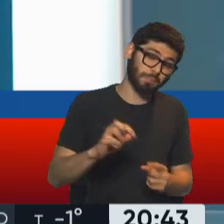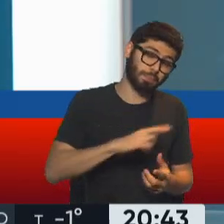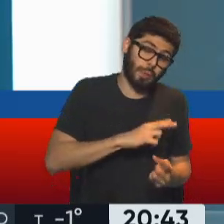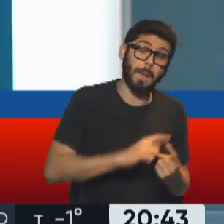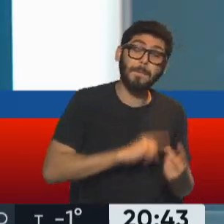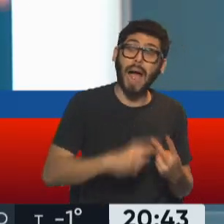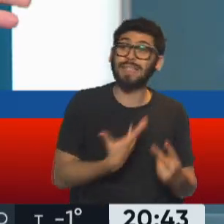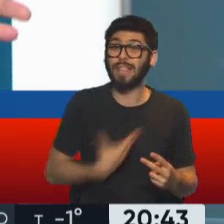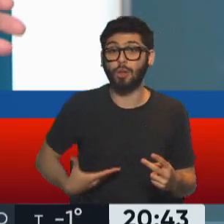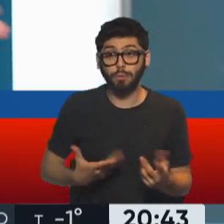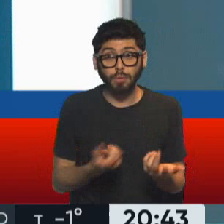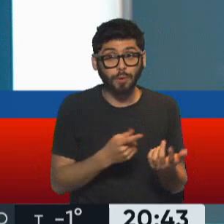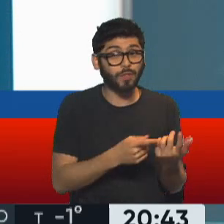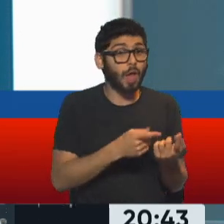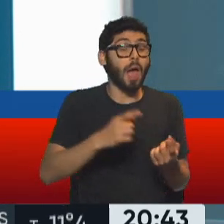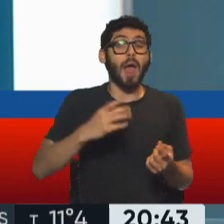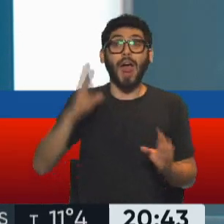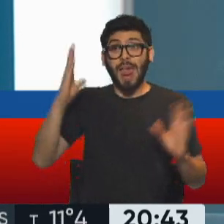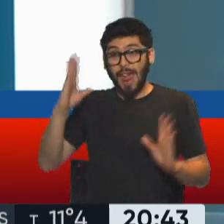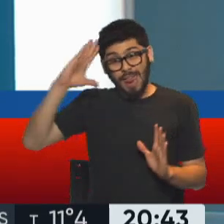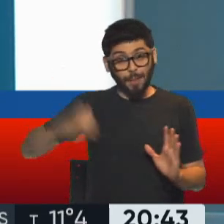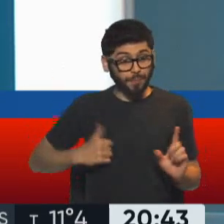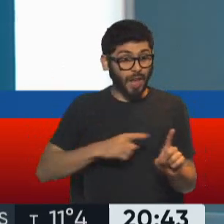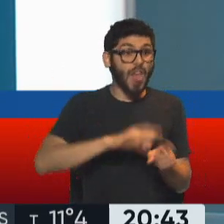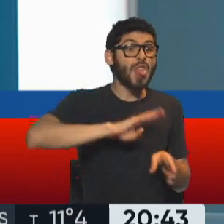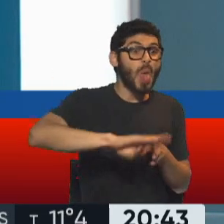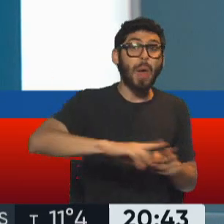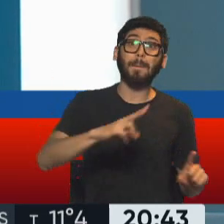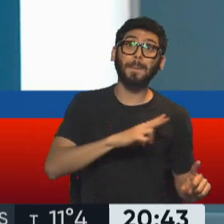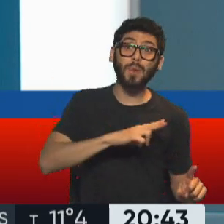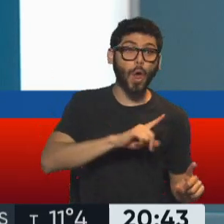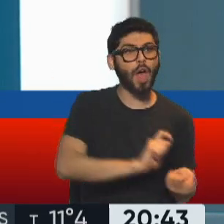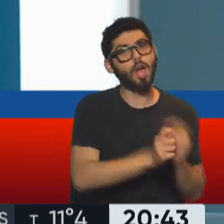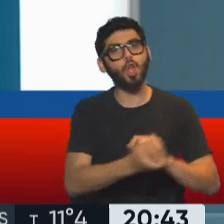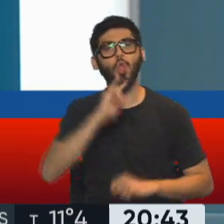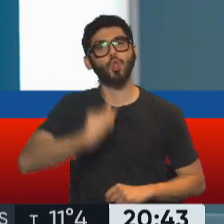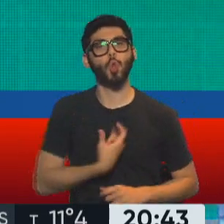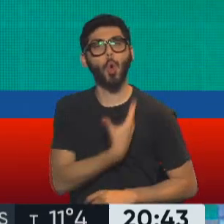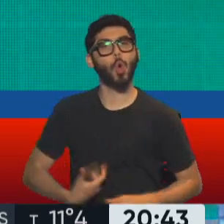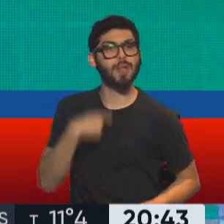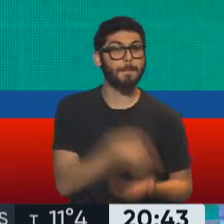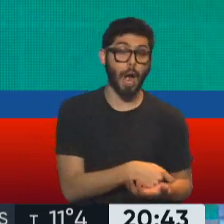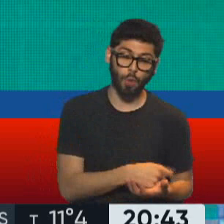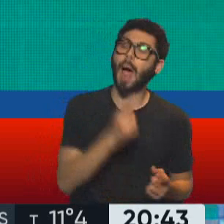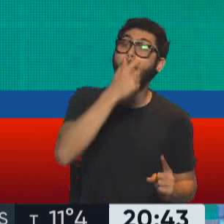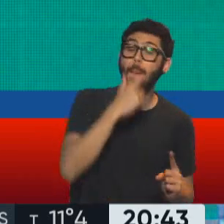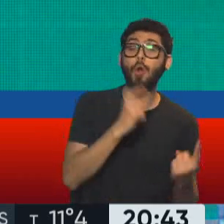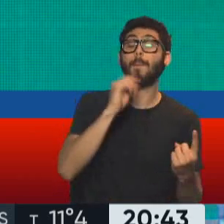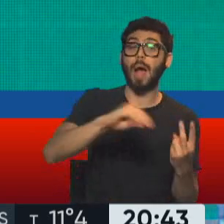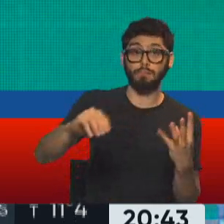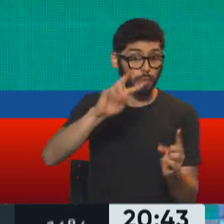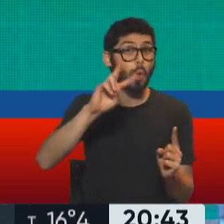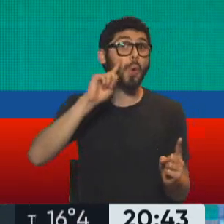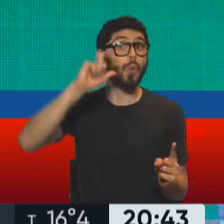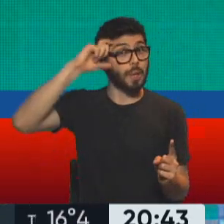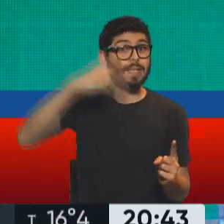dictadura les estatizó su deuda privada, claro. Les estatizó la deuda privada. A Macri y a muchos más. Sí, no son los únicos. Allí estaba Vicentín también.